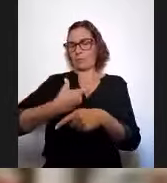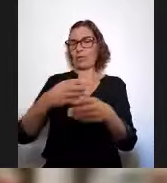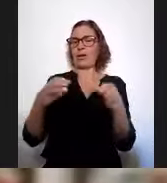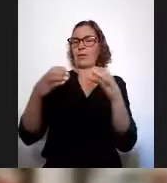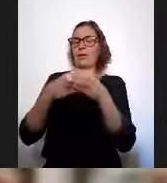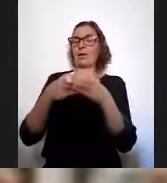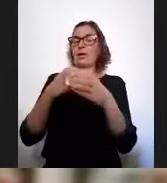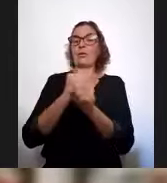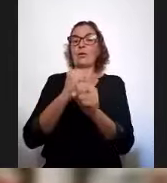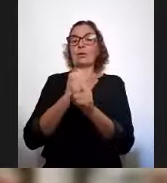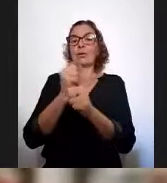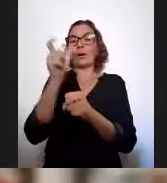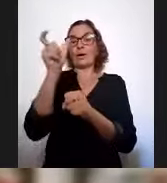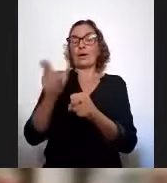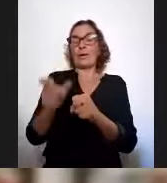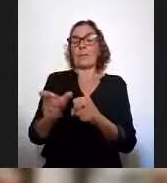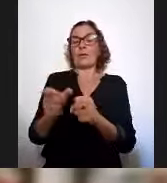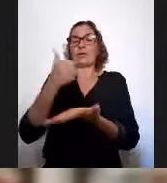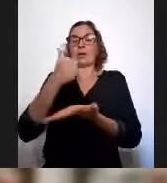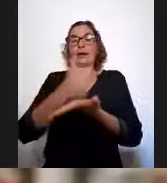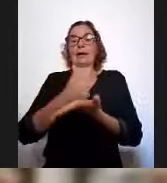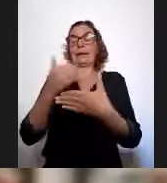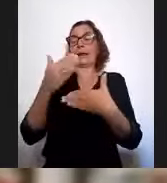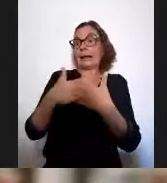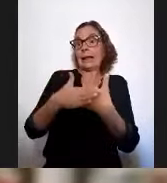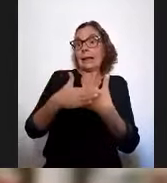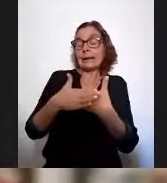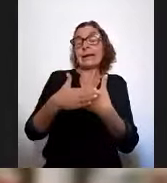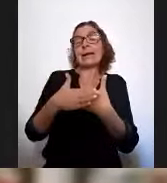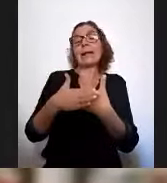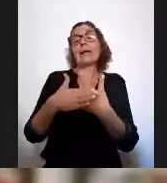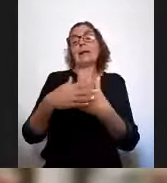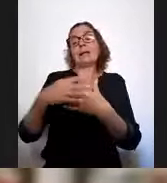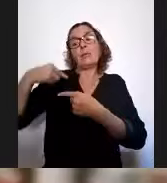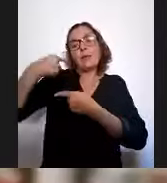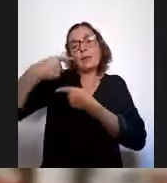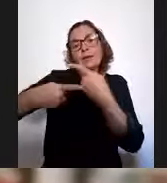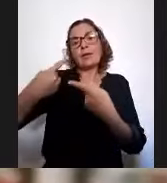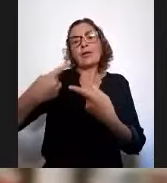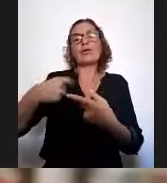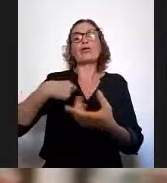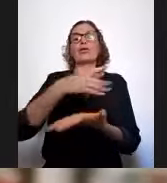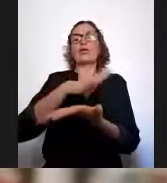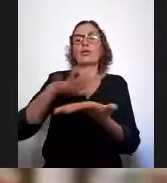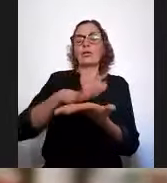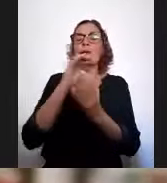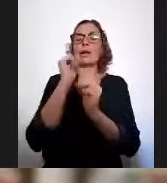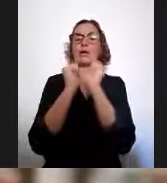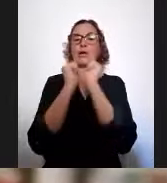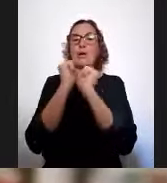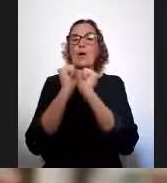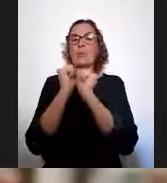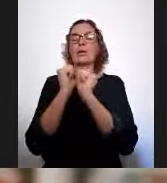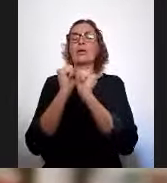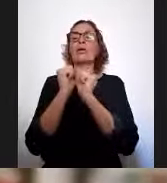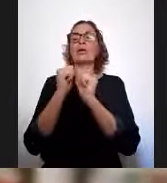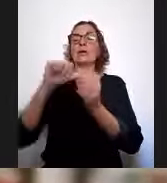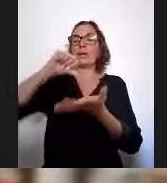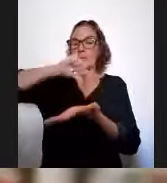trabajan, con las personas que están cerca de ellos, desde el desarrollo socioeconómico de la sociedad y del